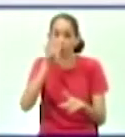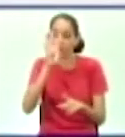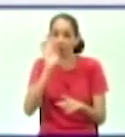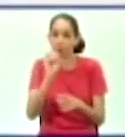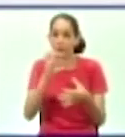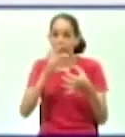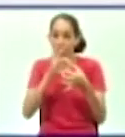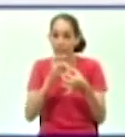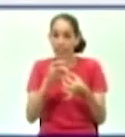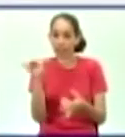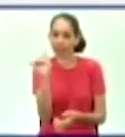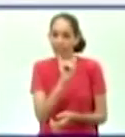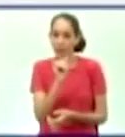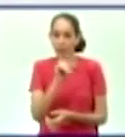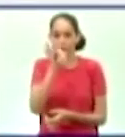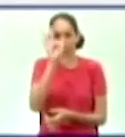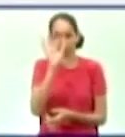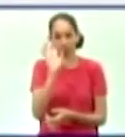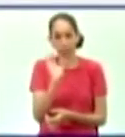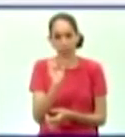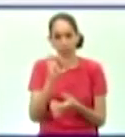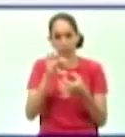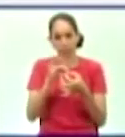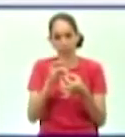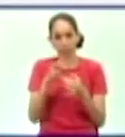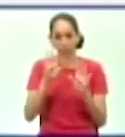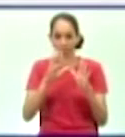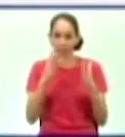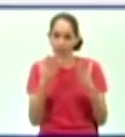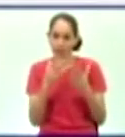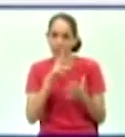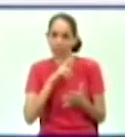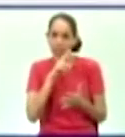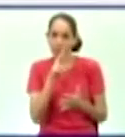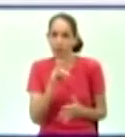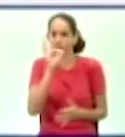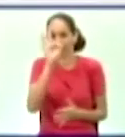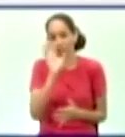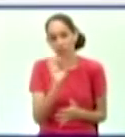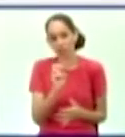grados, que es entonces la amplitud que tiene el ángulo que nos están pidiendo.